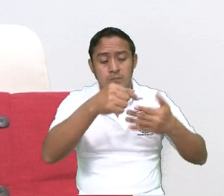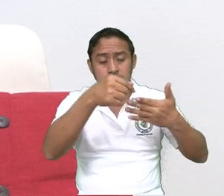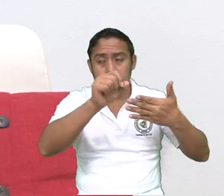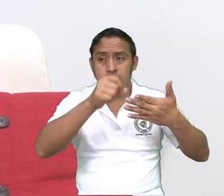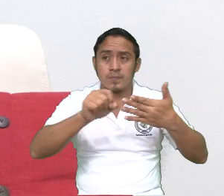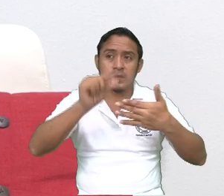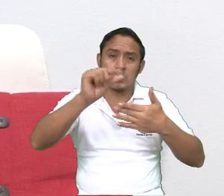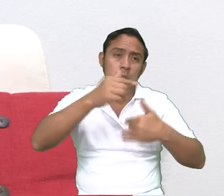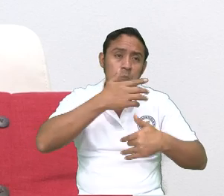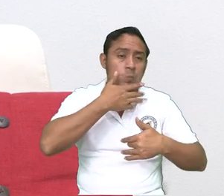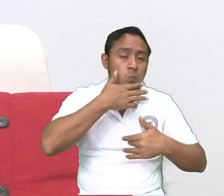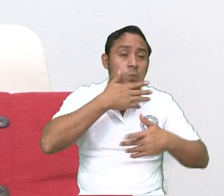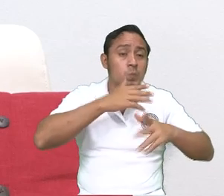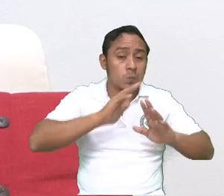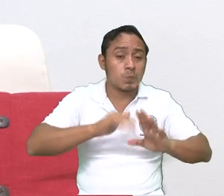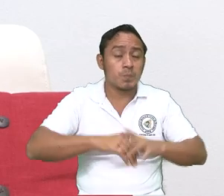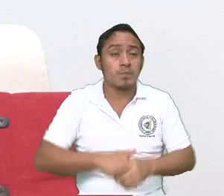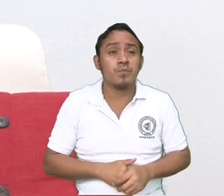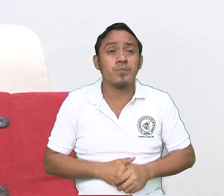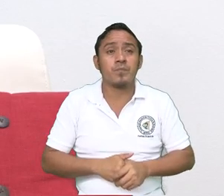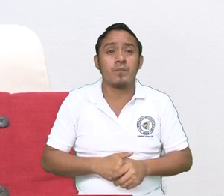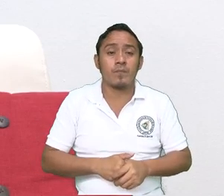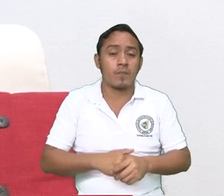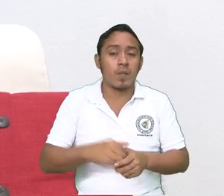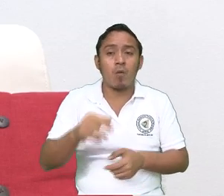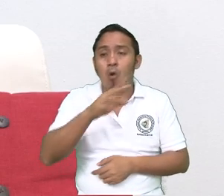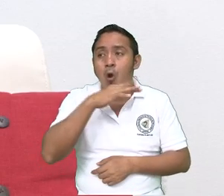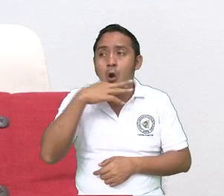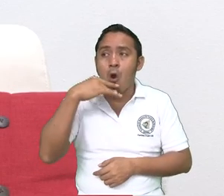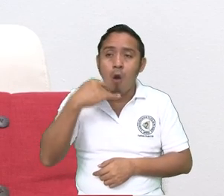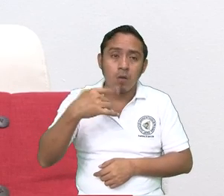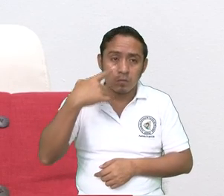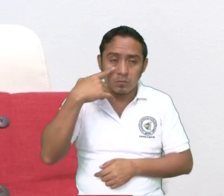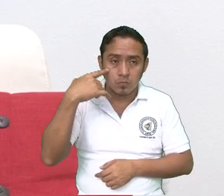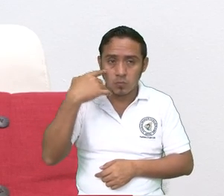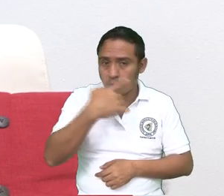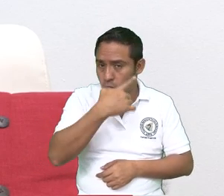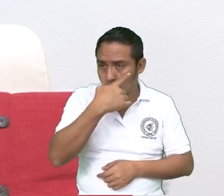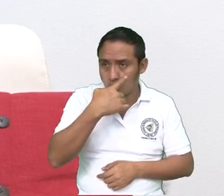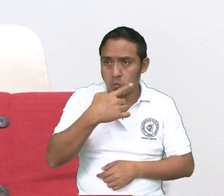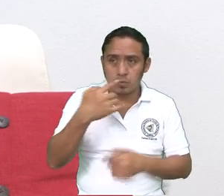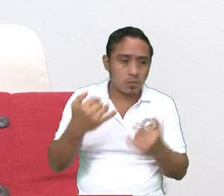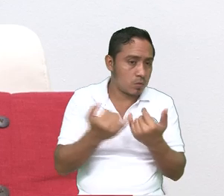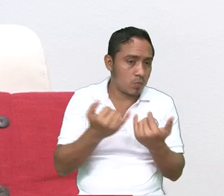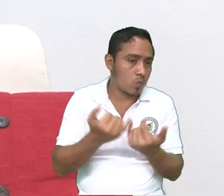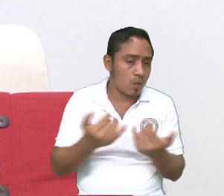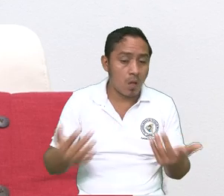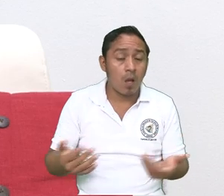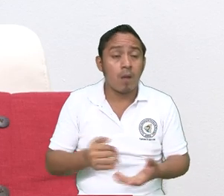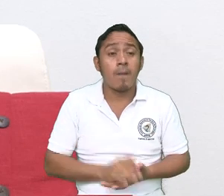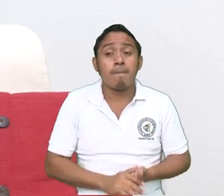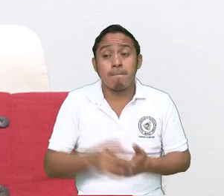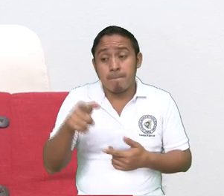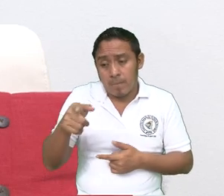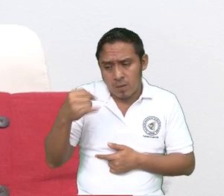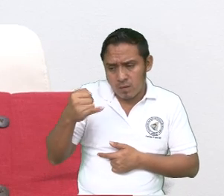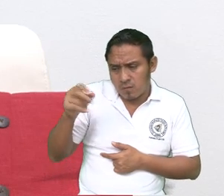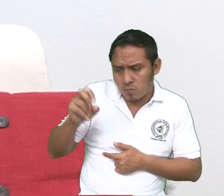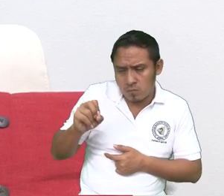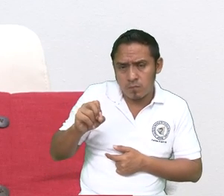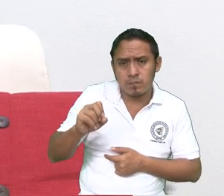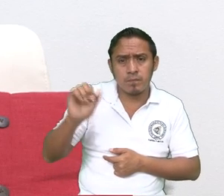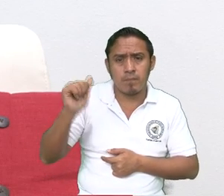complejo la coloración de aquí en los párpados también nos permite saber si y si la persona